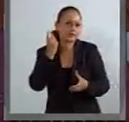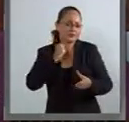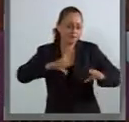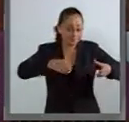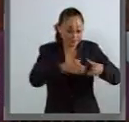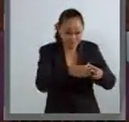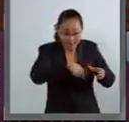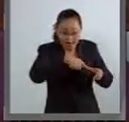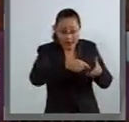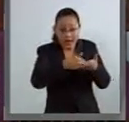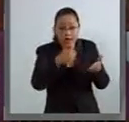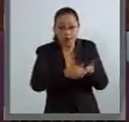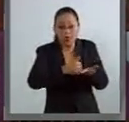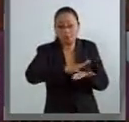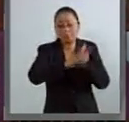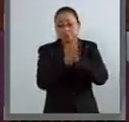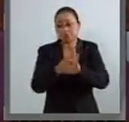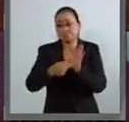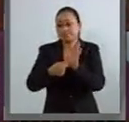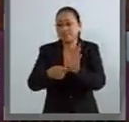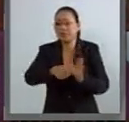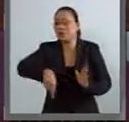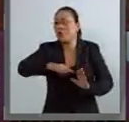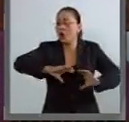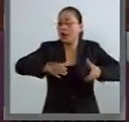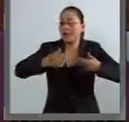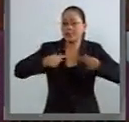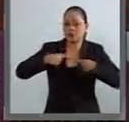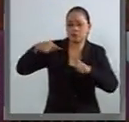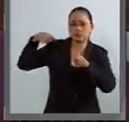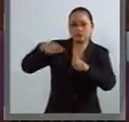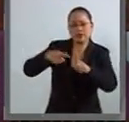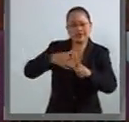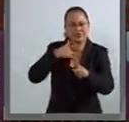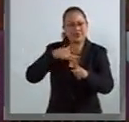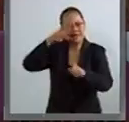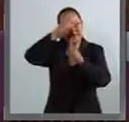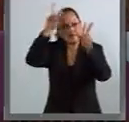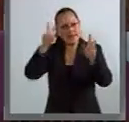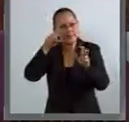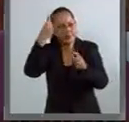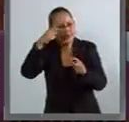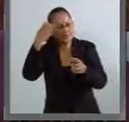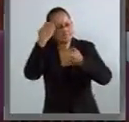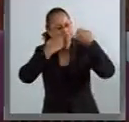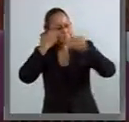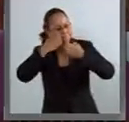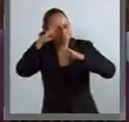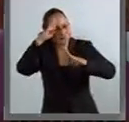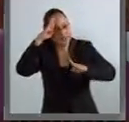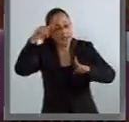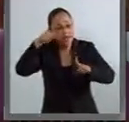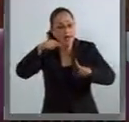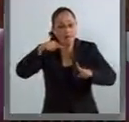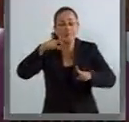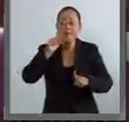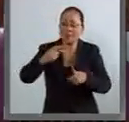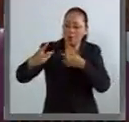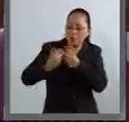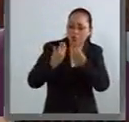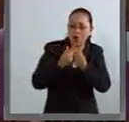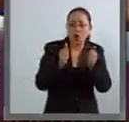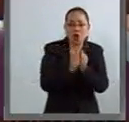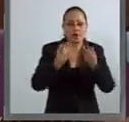puedan representar para la ciudadanía no solamente un tema de reflexión, de análisis, sino de acercamiento con sus